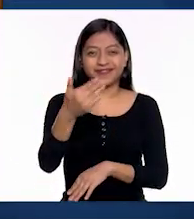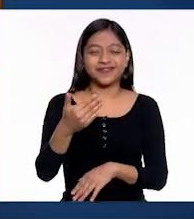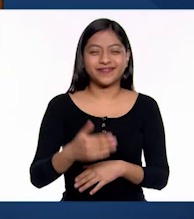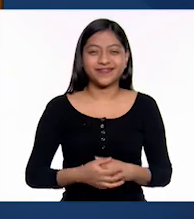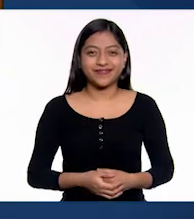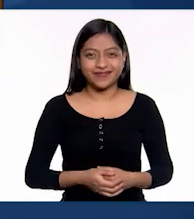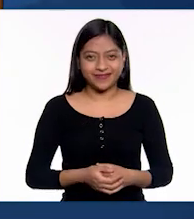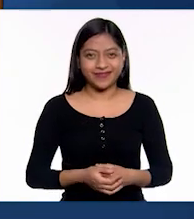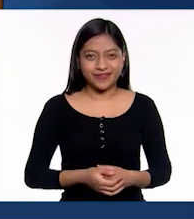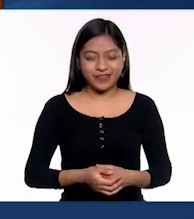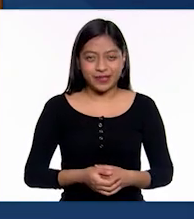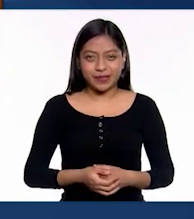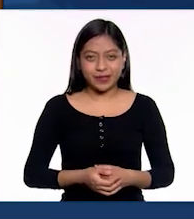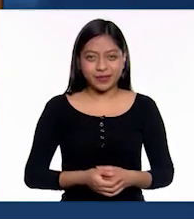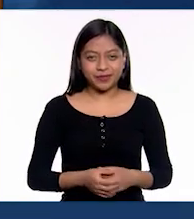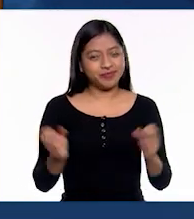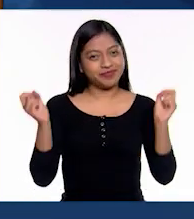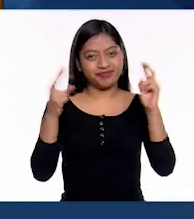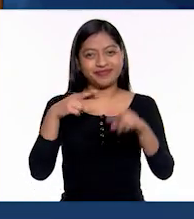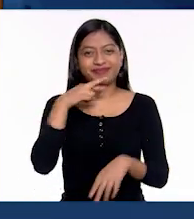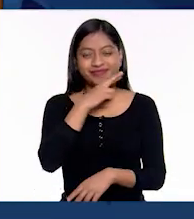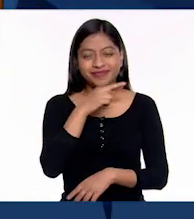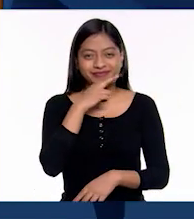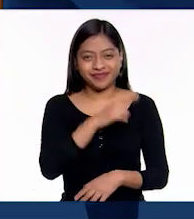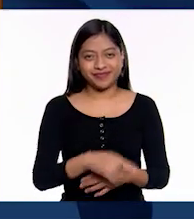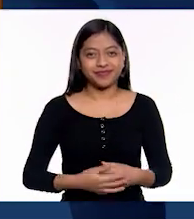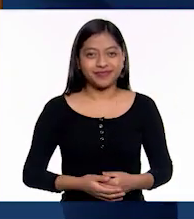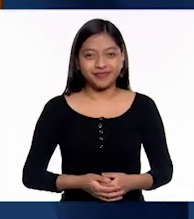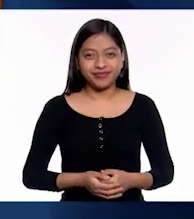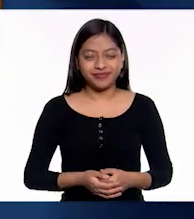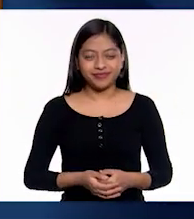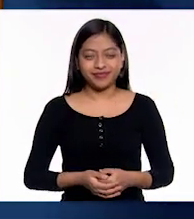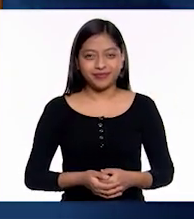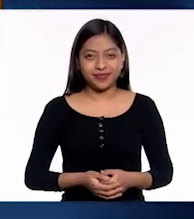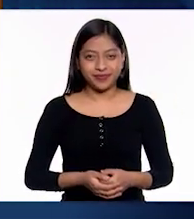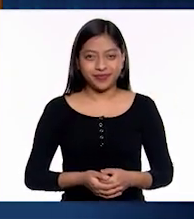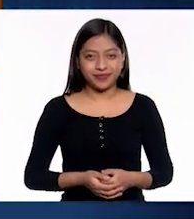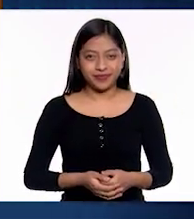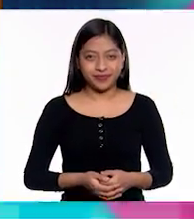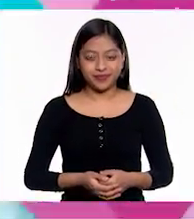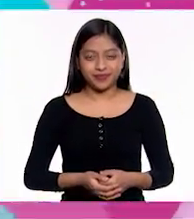¡Muy bien! ¡Nos vemos pronto!